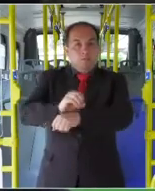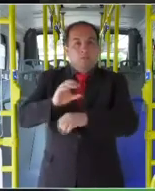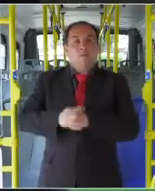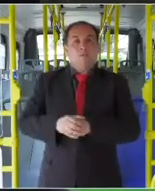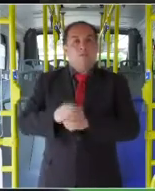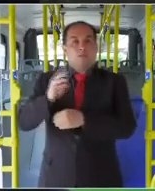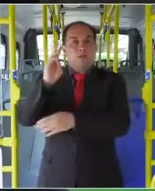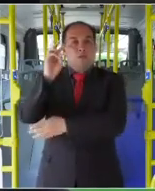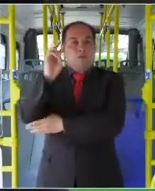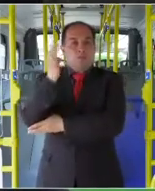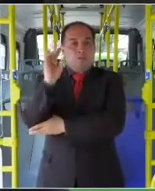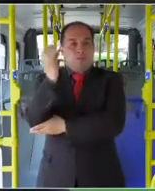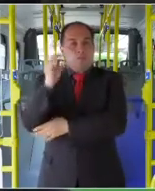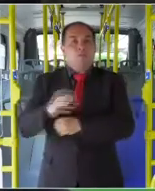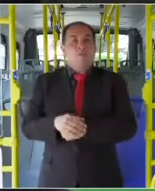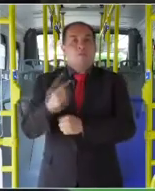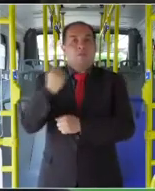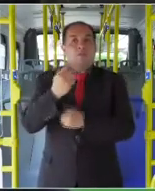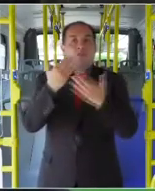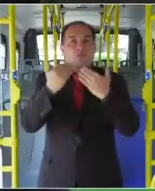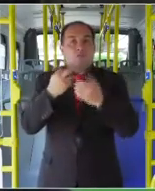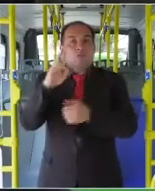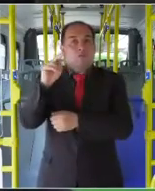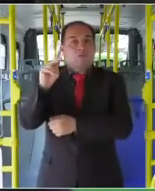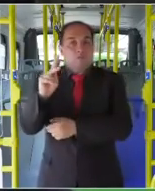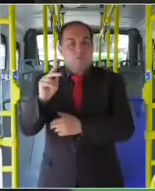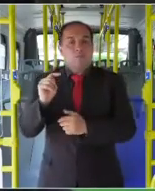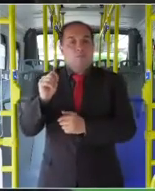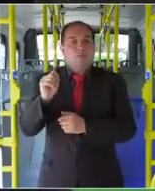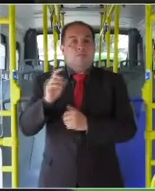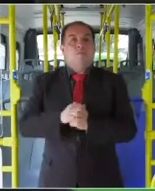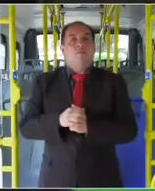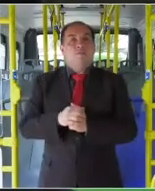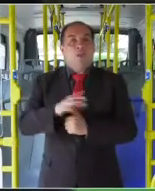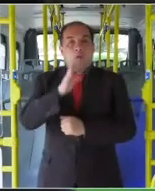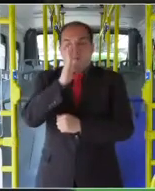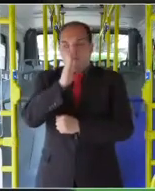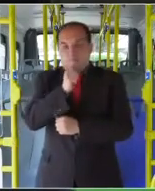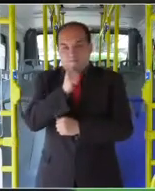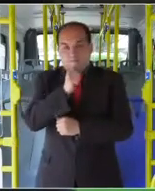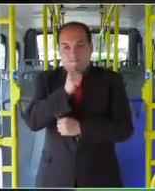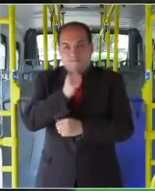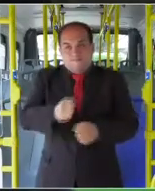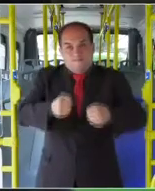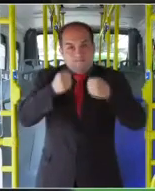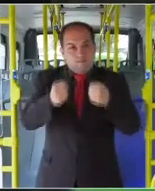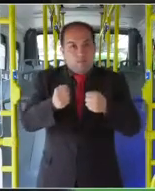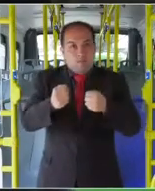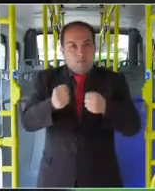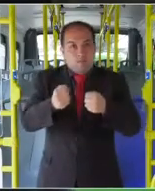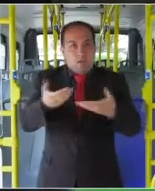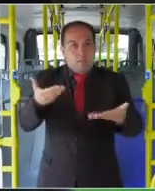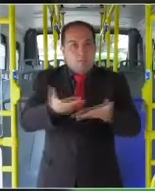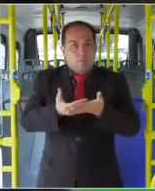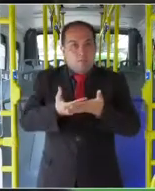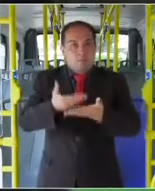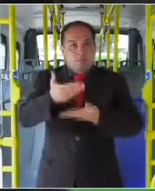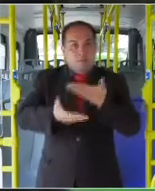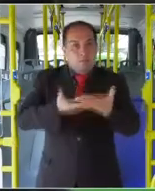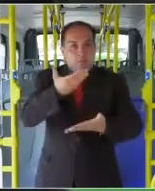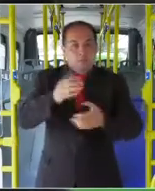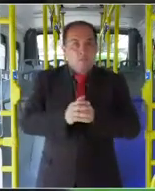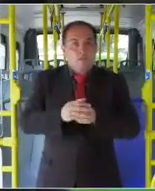Magdalena Contreras, donde si no es por la presencia de RTP, no podríamos garantizar no solo la presencia del servicio de